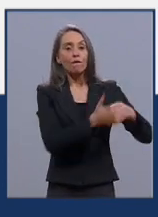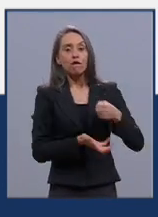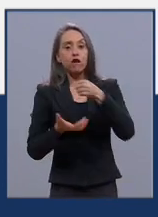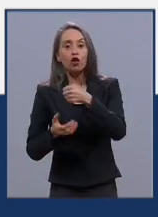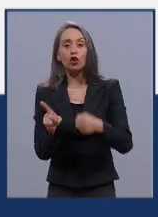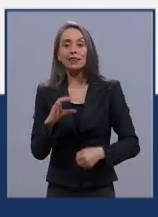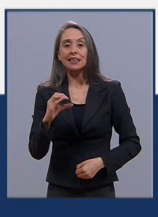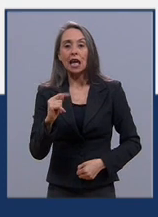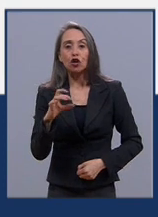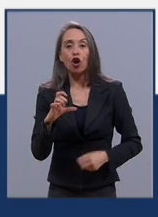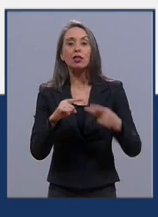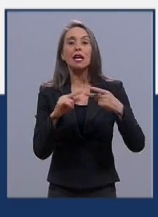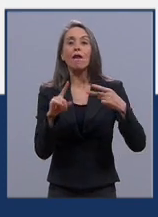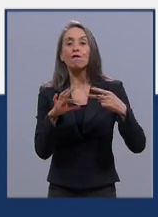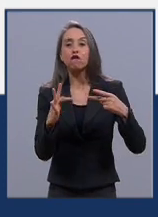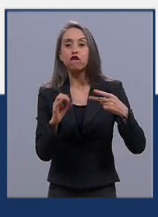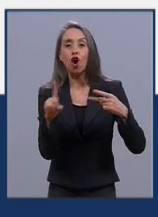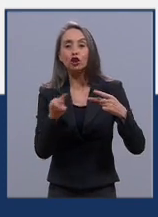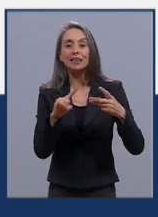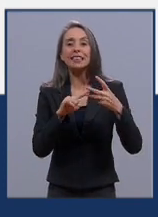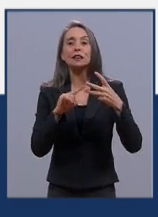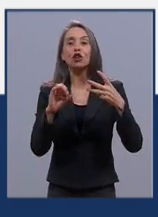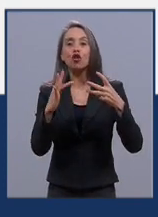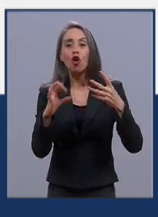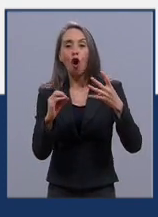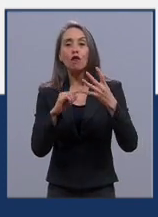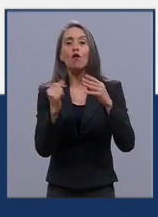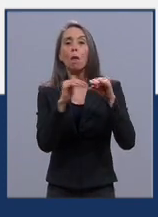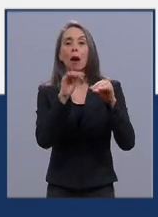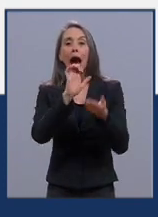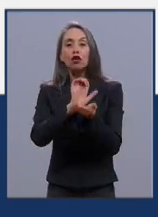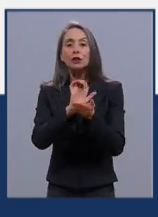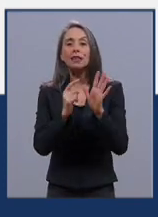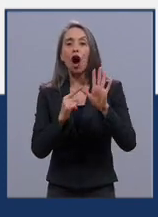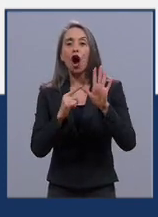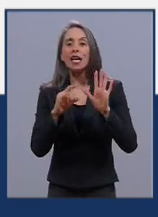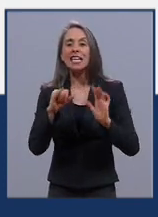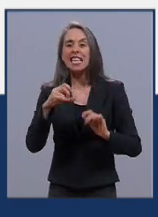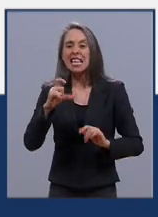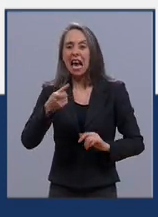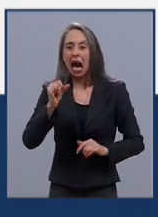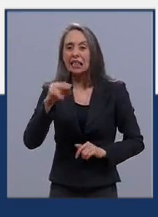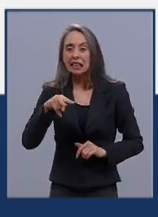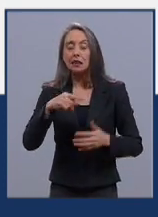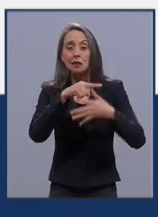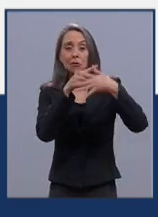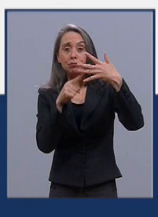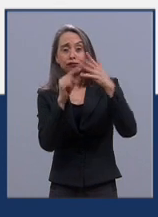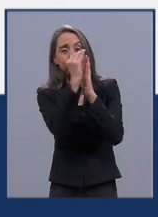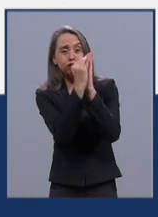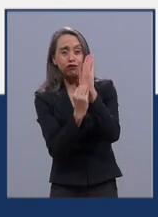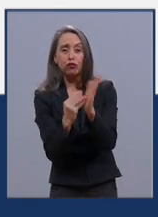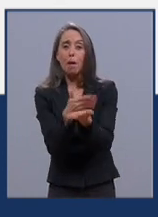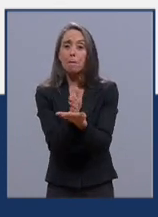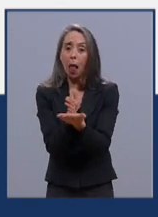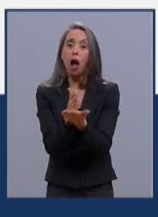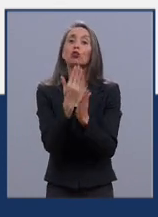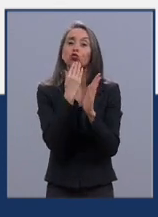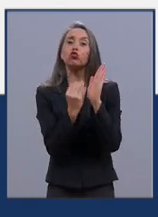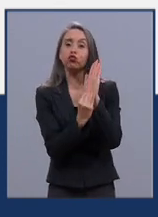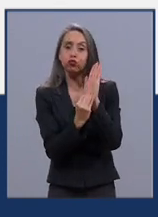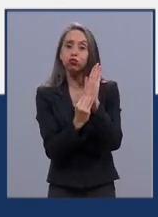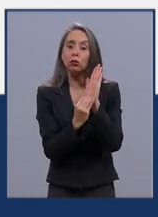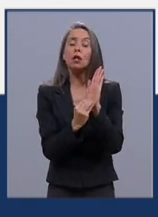gain fosis indap corfo y bancoestado este plan que hemos acordado incluye también